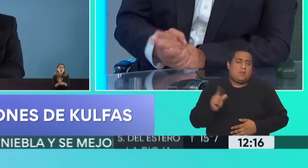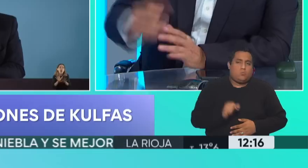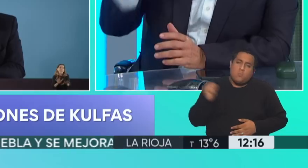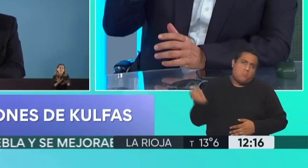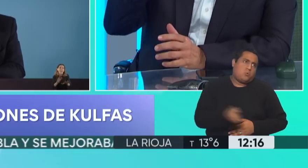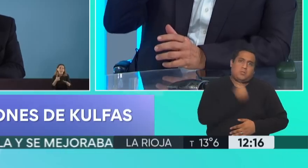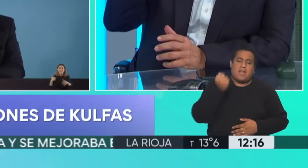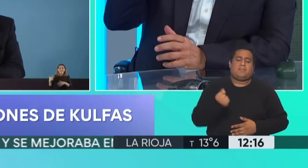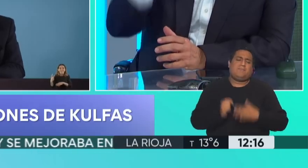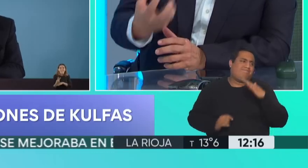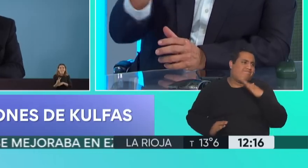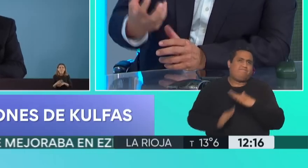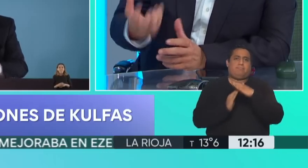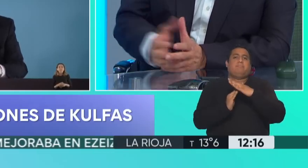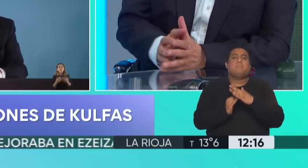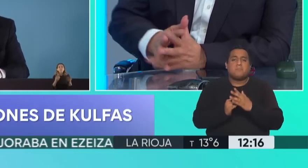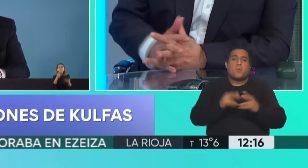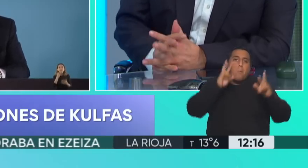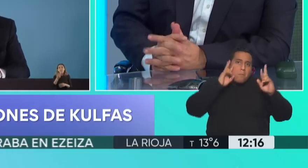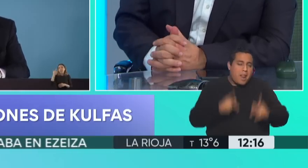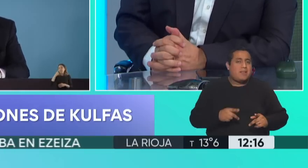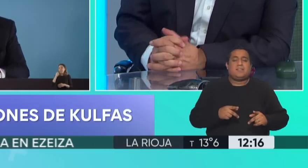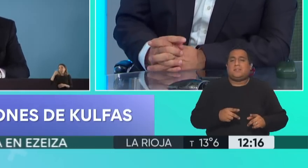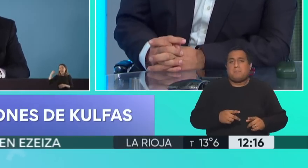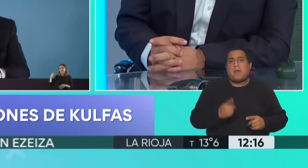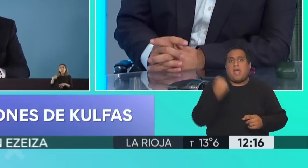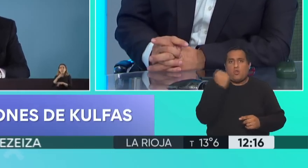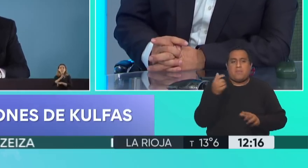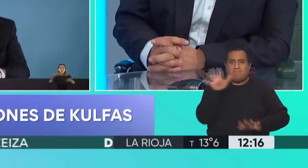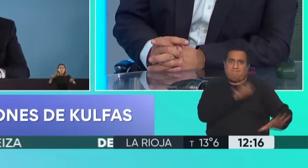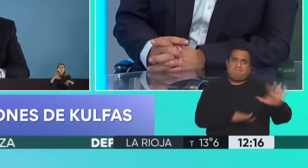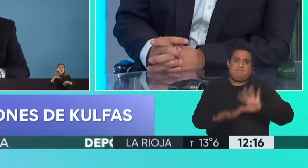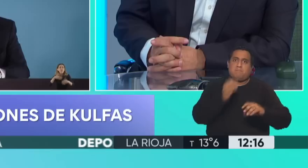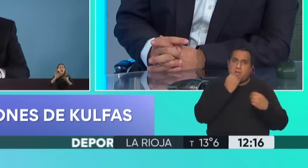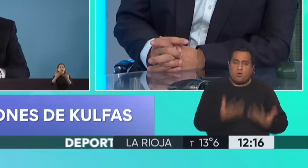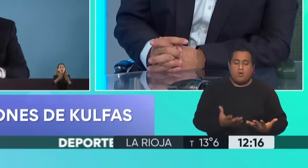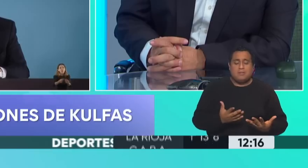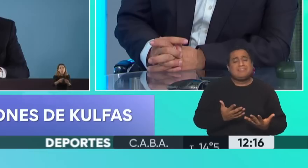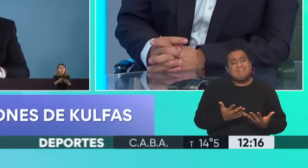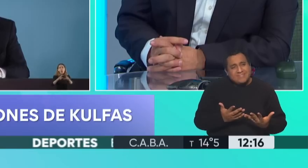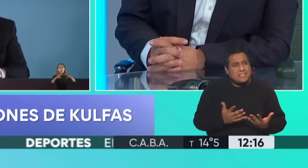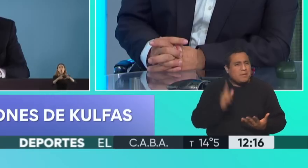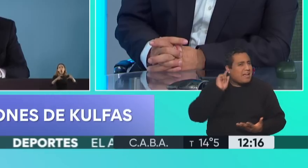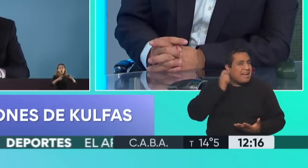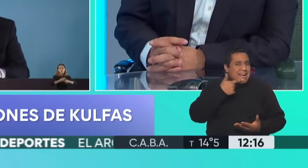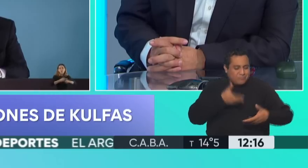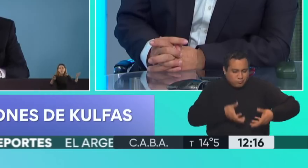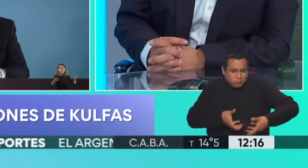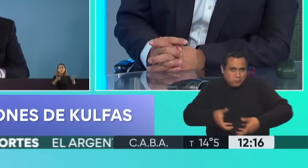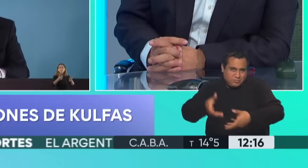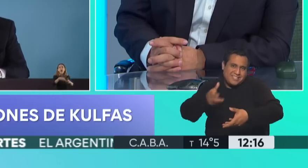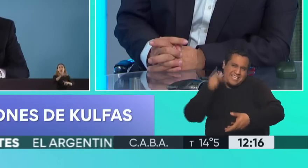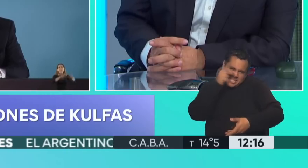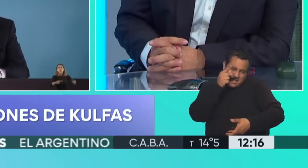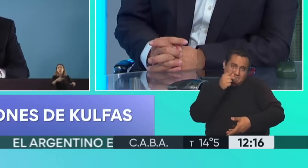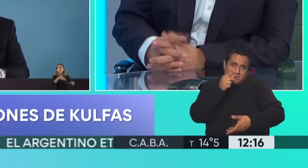fundamental para como estrategia de desarrollo económico, ¿no? Y además me parece también que hay que observar que el gasoducto Néstor Kirchner unifica